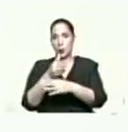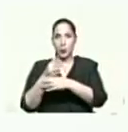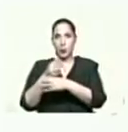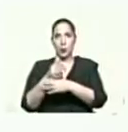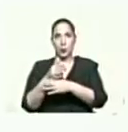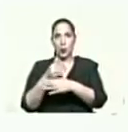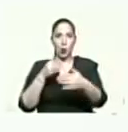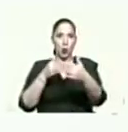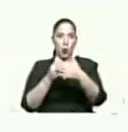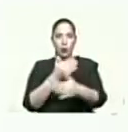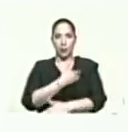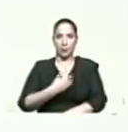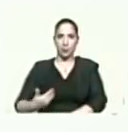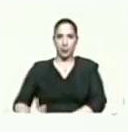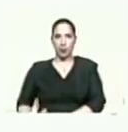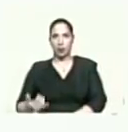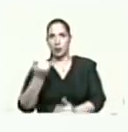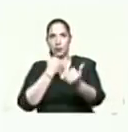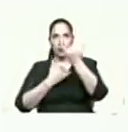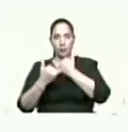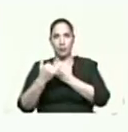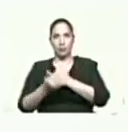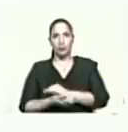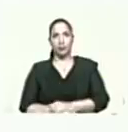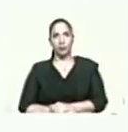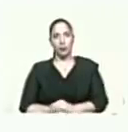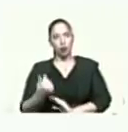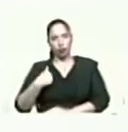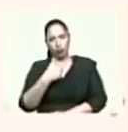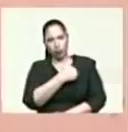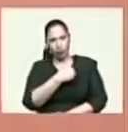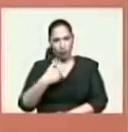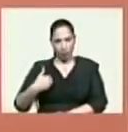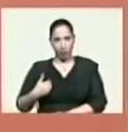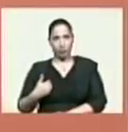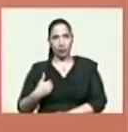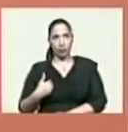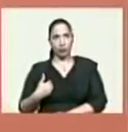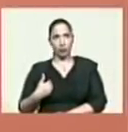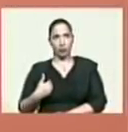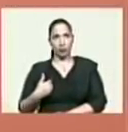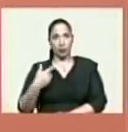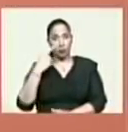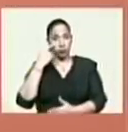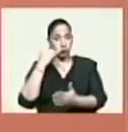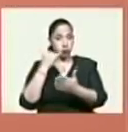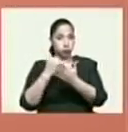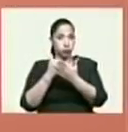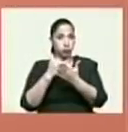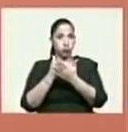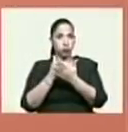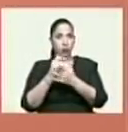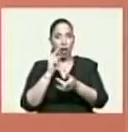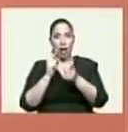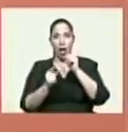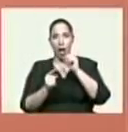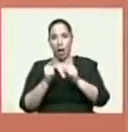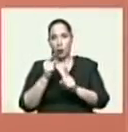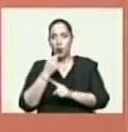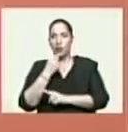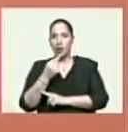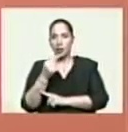grado de frustración. Yo quisiera que nos fijáramos en algo que señala García